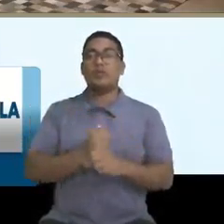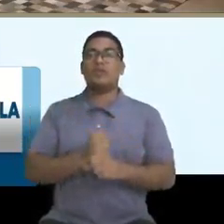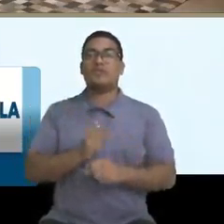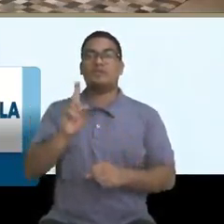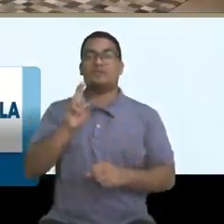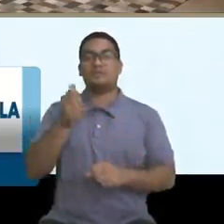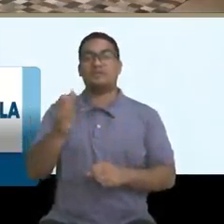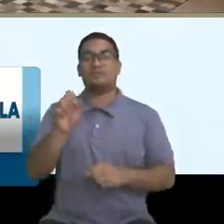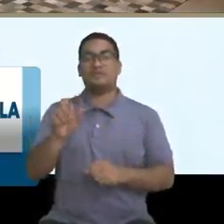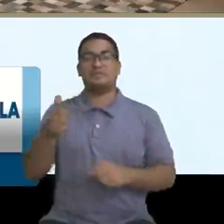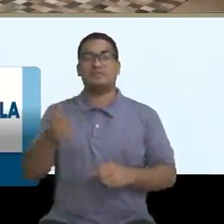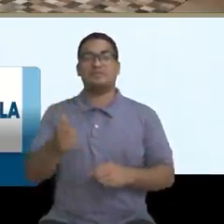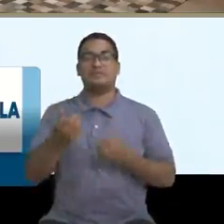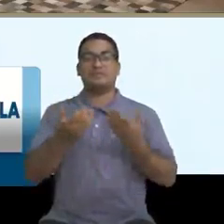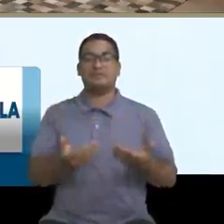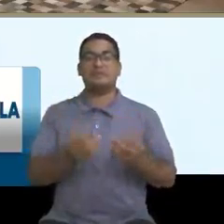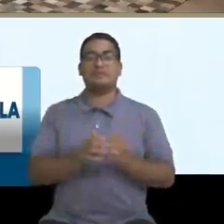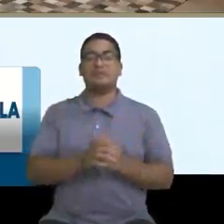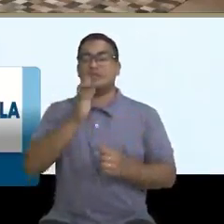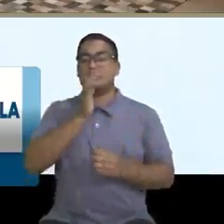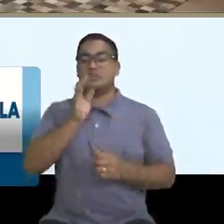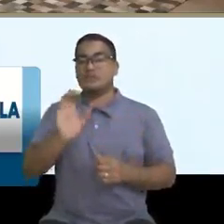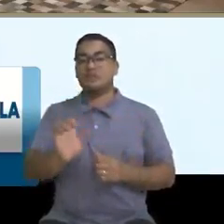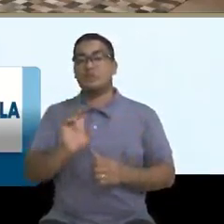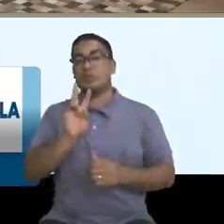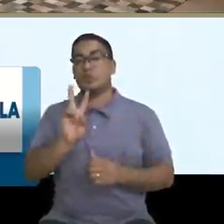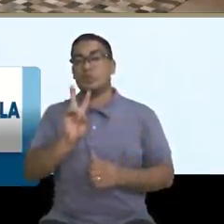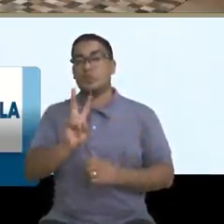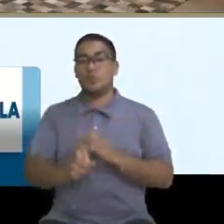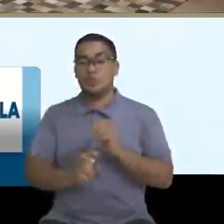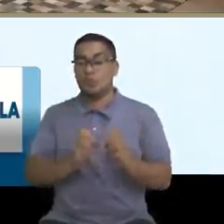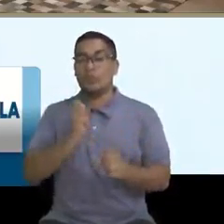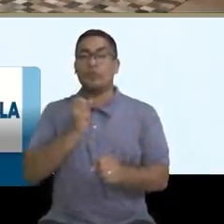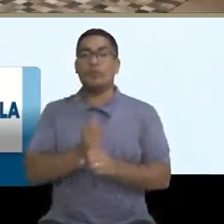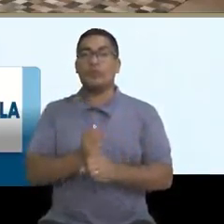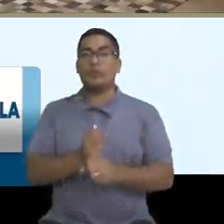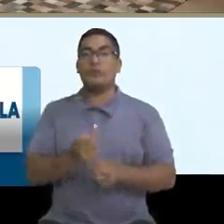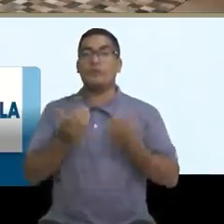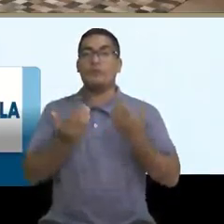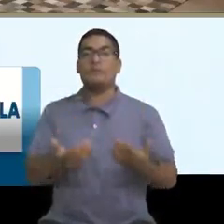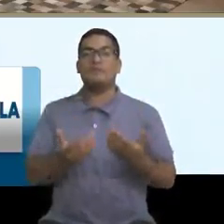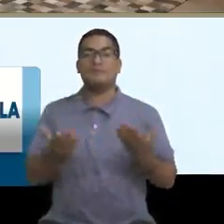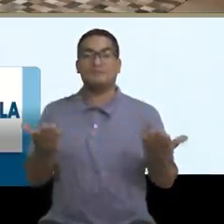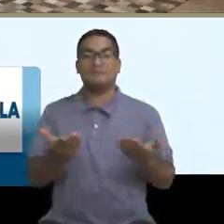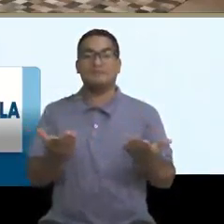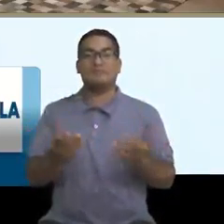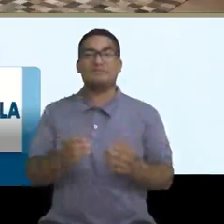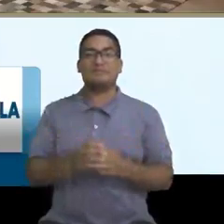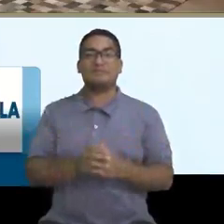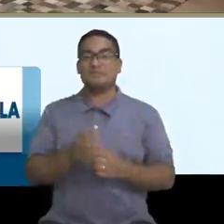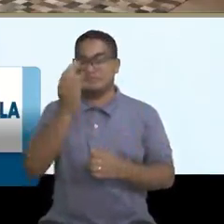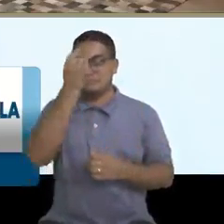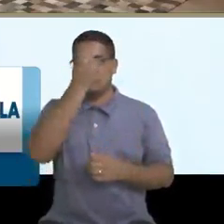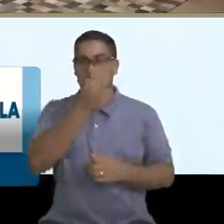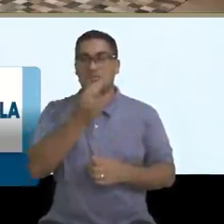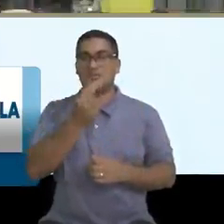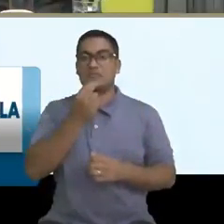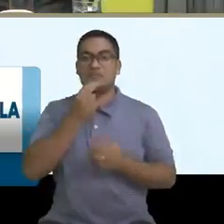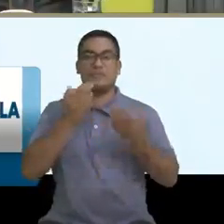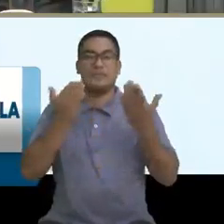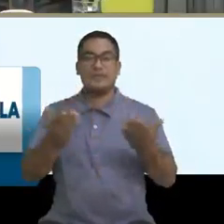va en crecimiento, bien, entonces va el peso en relación. ¿Cuánto tiene que medir? 72 centímetros. 72 centímetros.